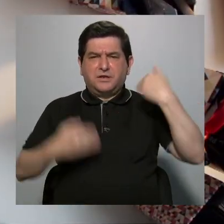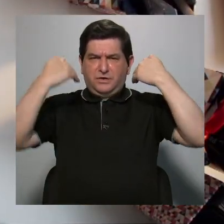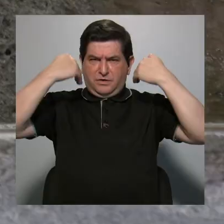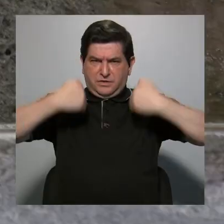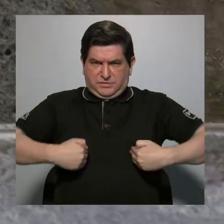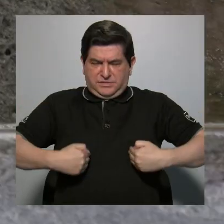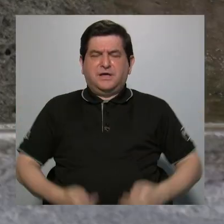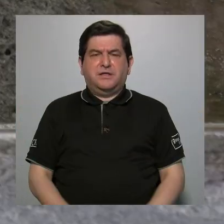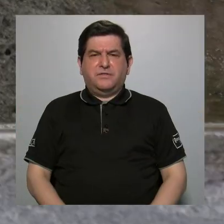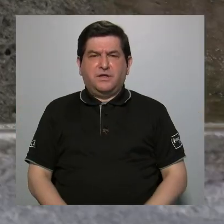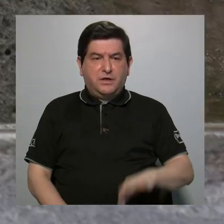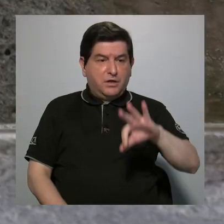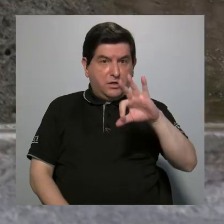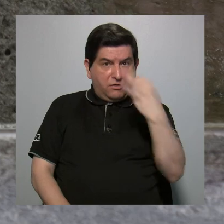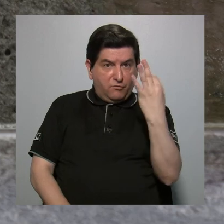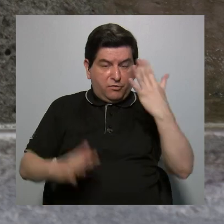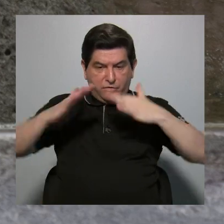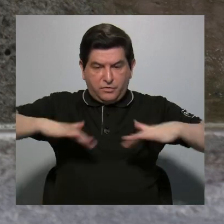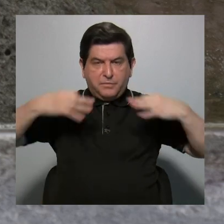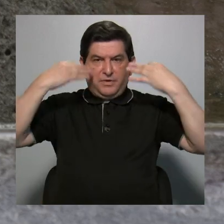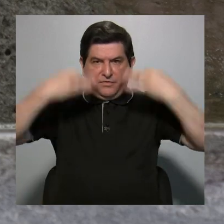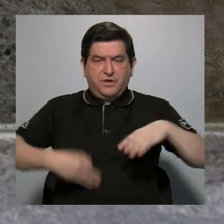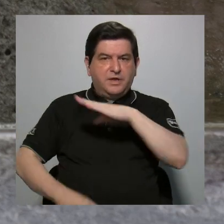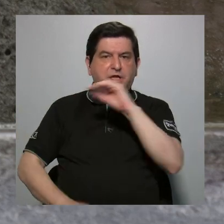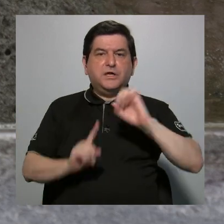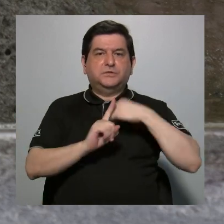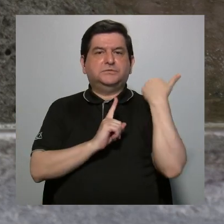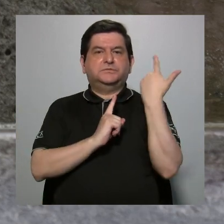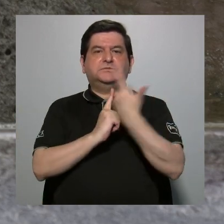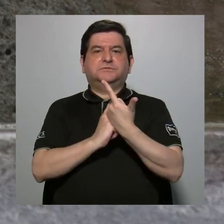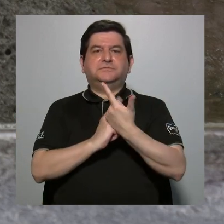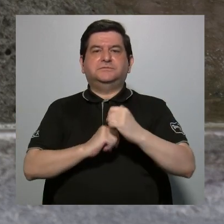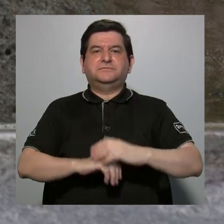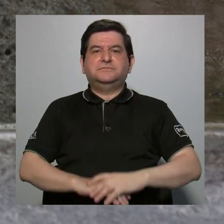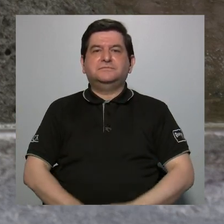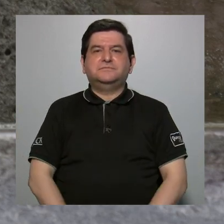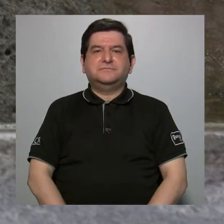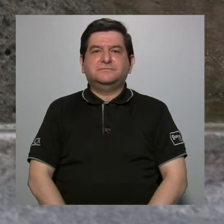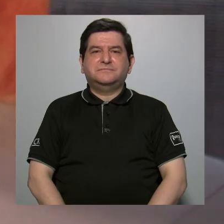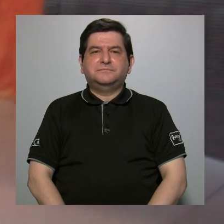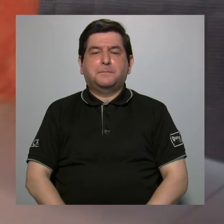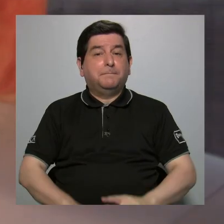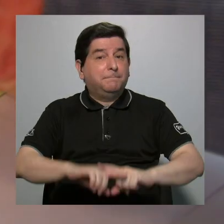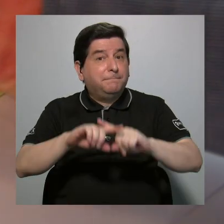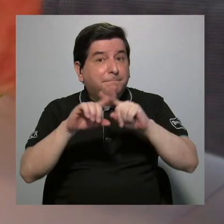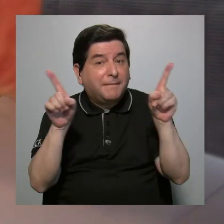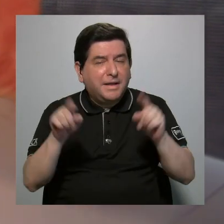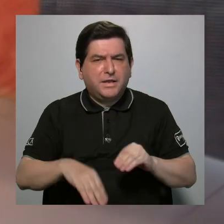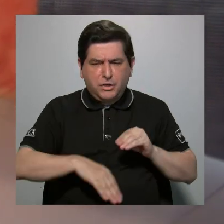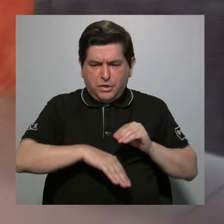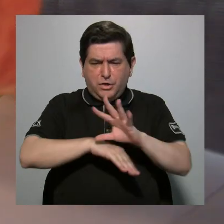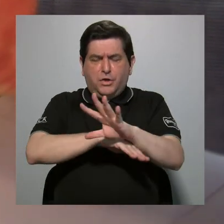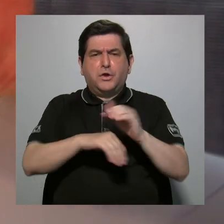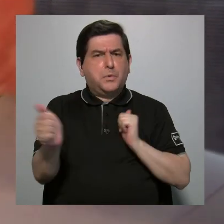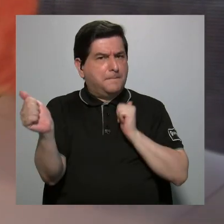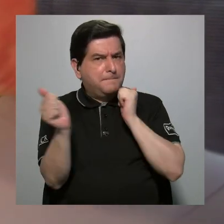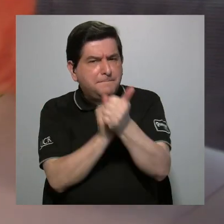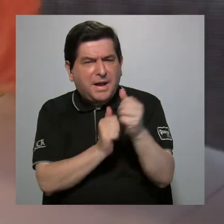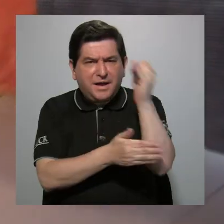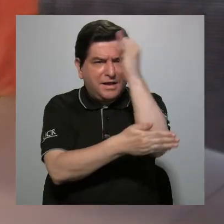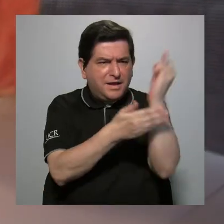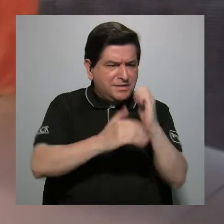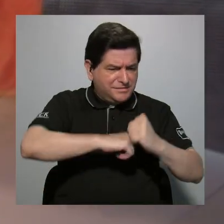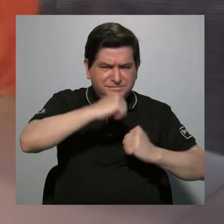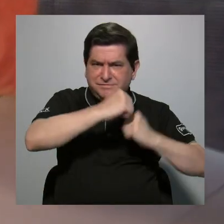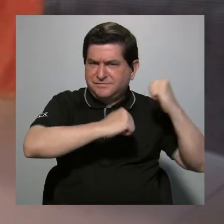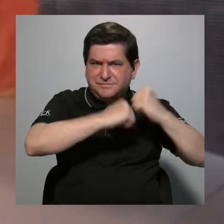necesidades humanas, dando forma tanto al entorno físico como social. Sin embargo, su alcance llega a trascender el